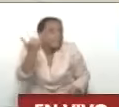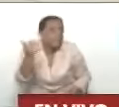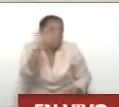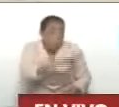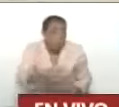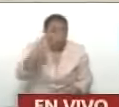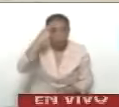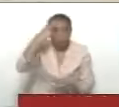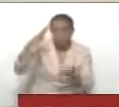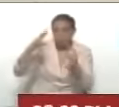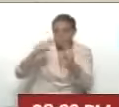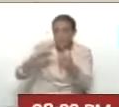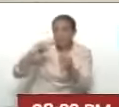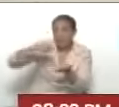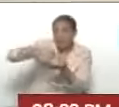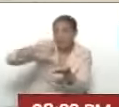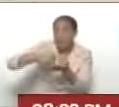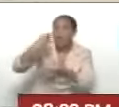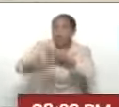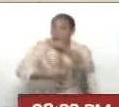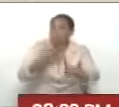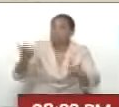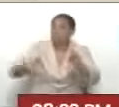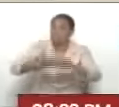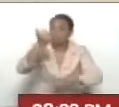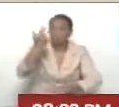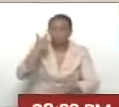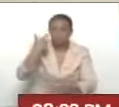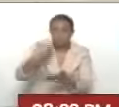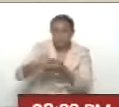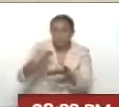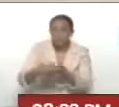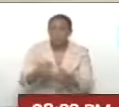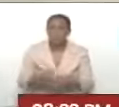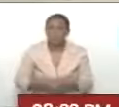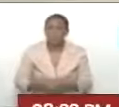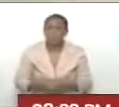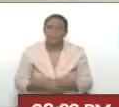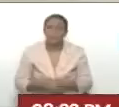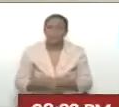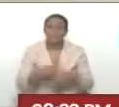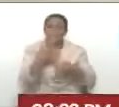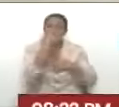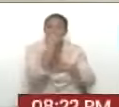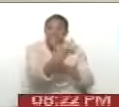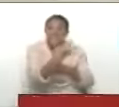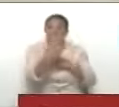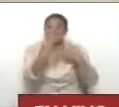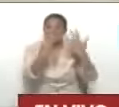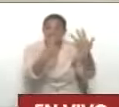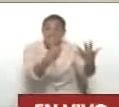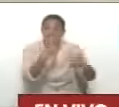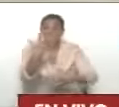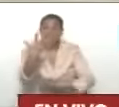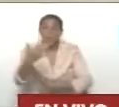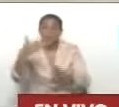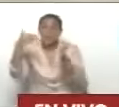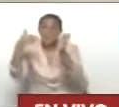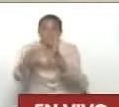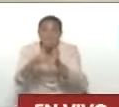Venezuela y toda Carabobo vea lo que aquí hemos hecho. Mire, de las 365